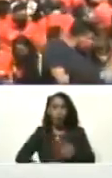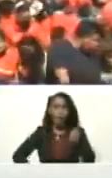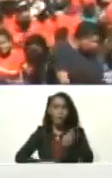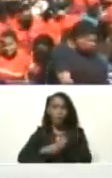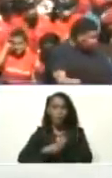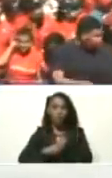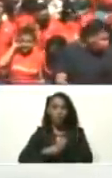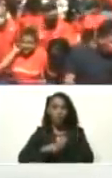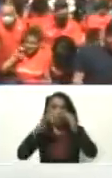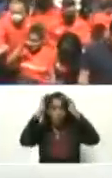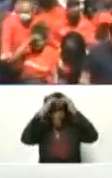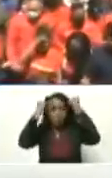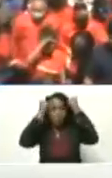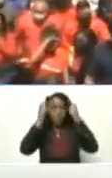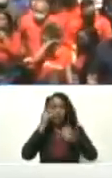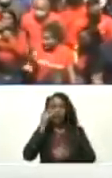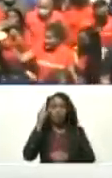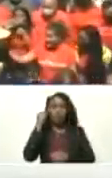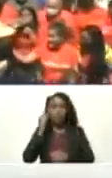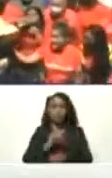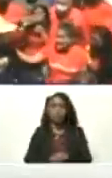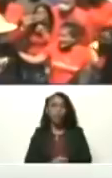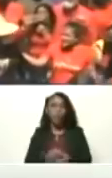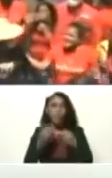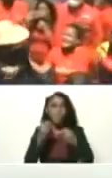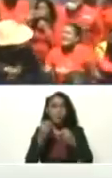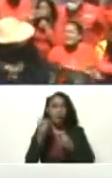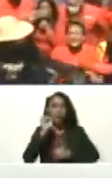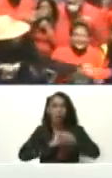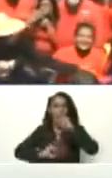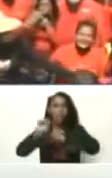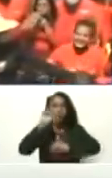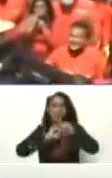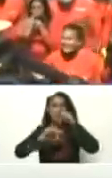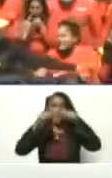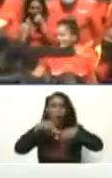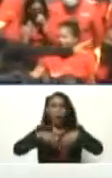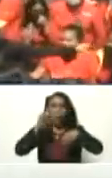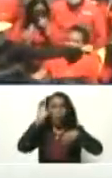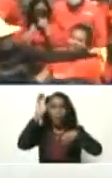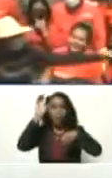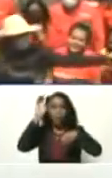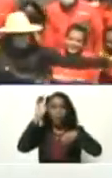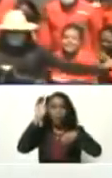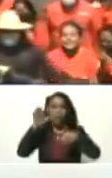de los milicianos y milicianas para la defensa de esta patria,